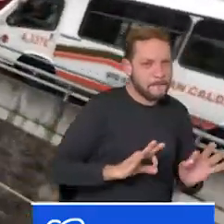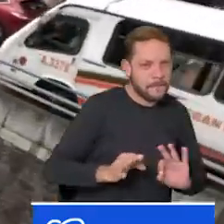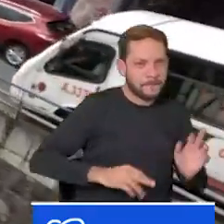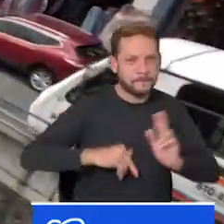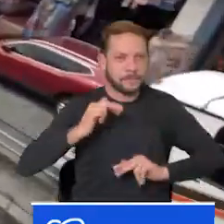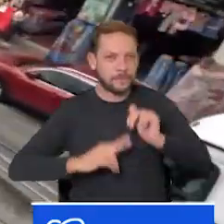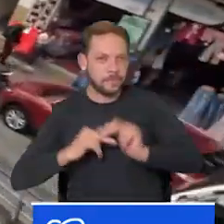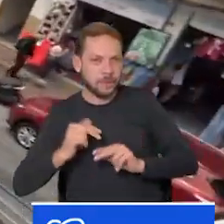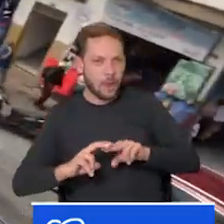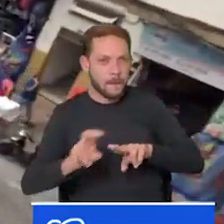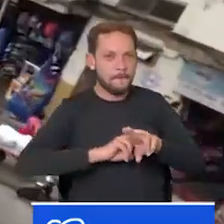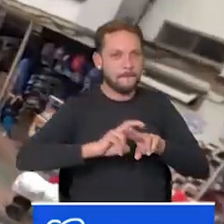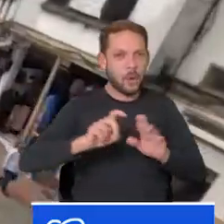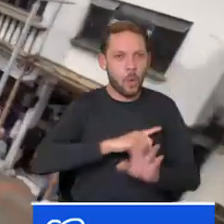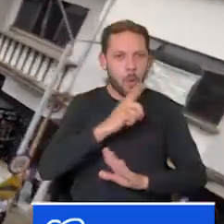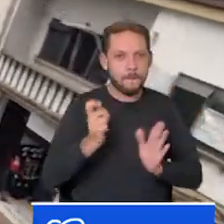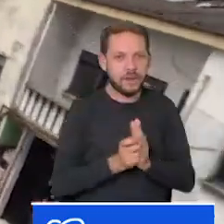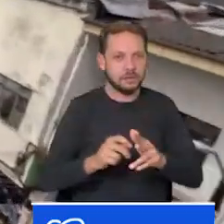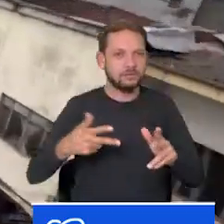manizaleños puedan utilizarla de manera segura